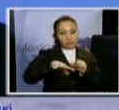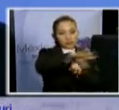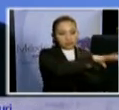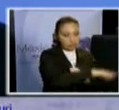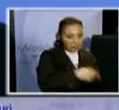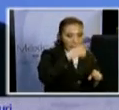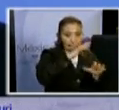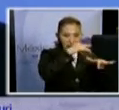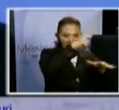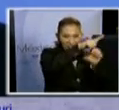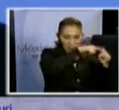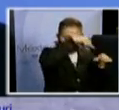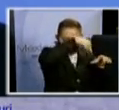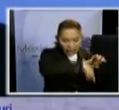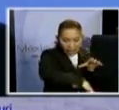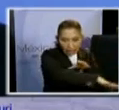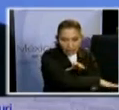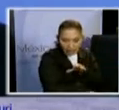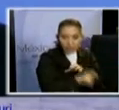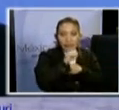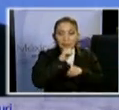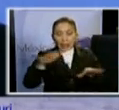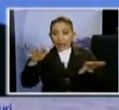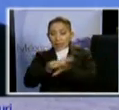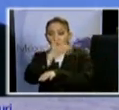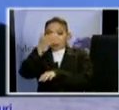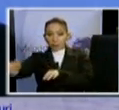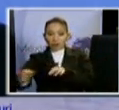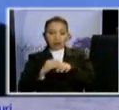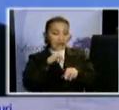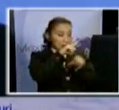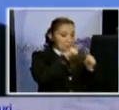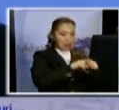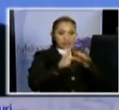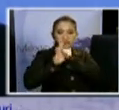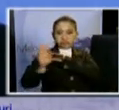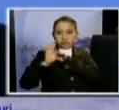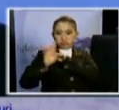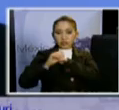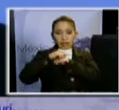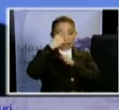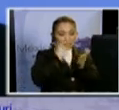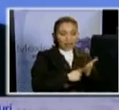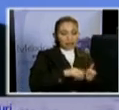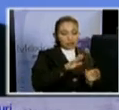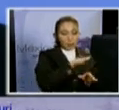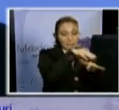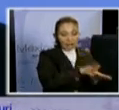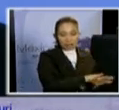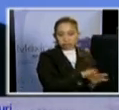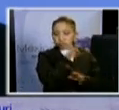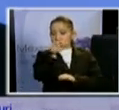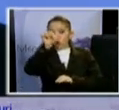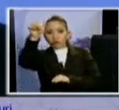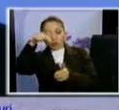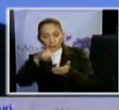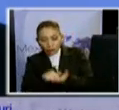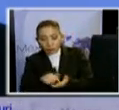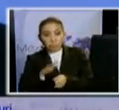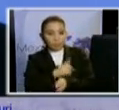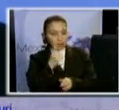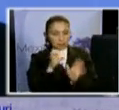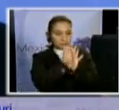ecosistemas marinos y también el cambio climático está generando una migración de las especies, sobre todo en los océanos en diferentes partes del mundo,